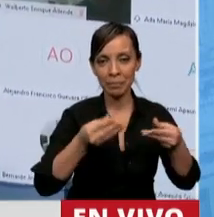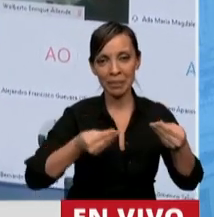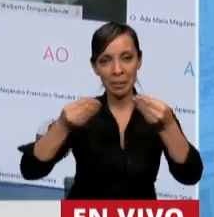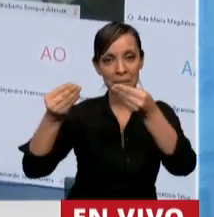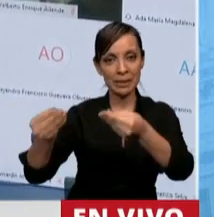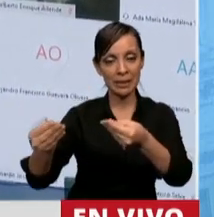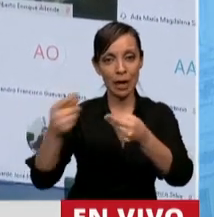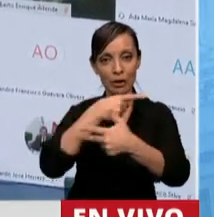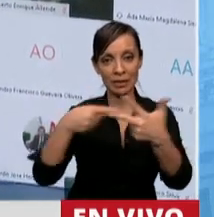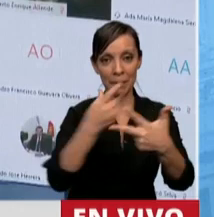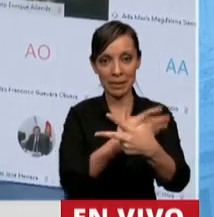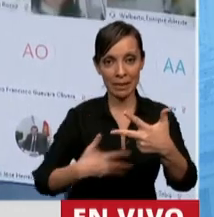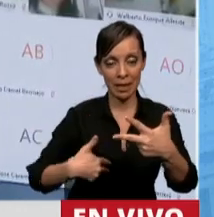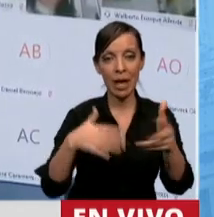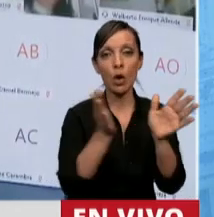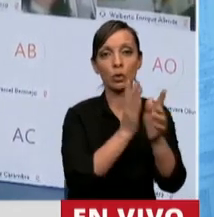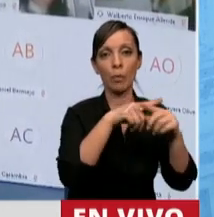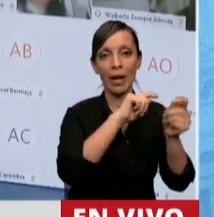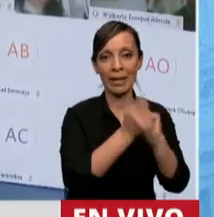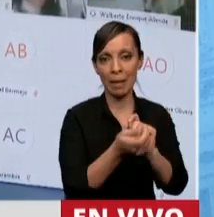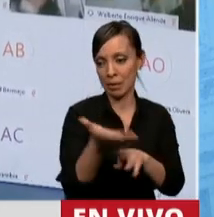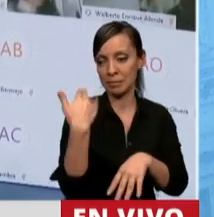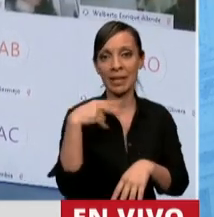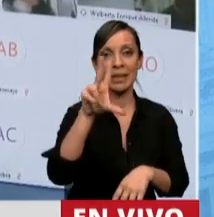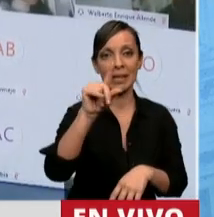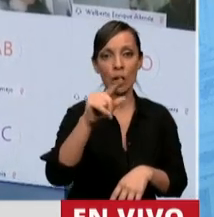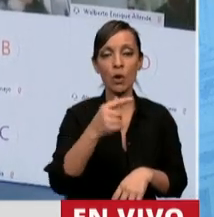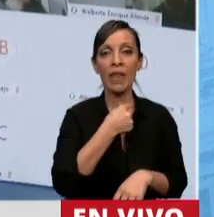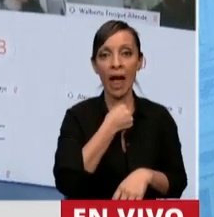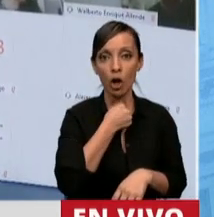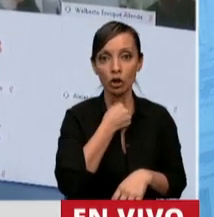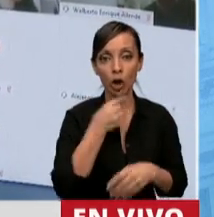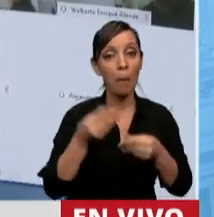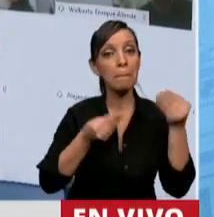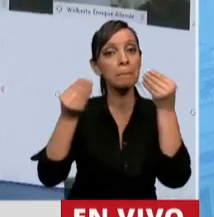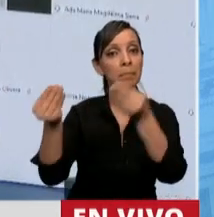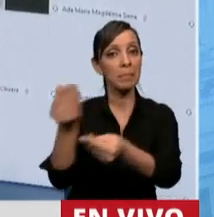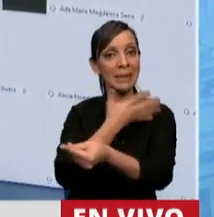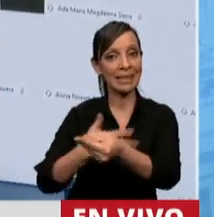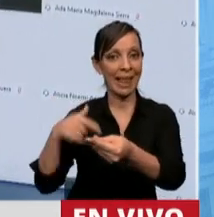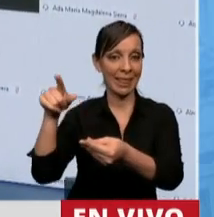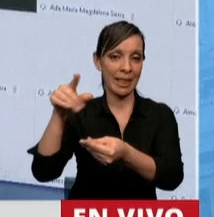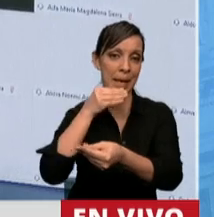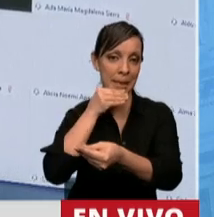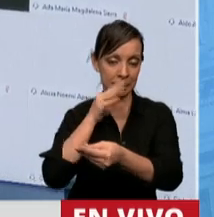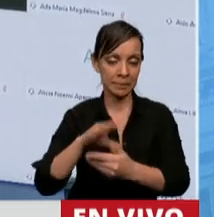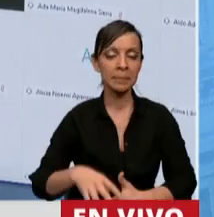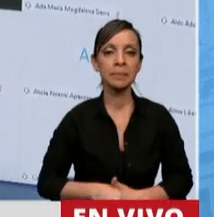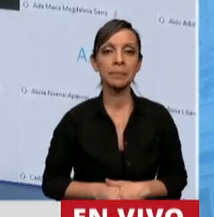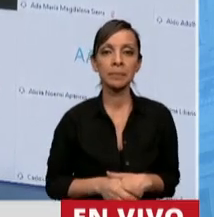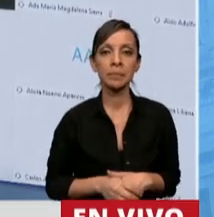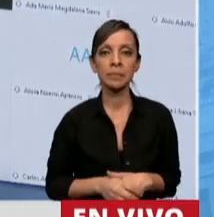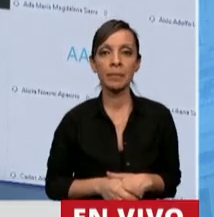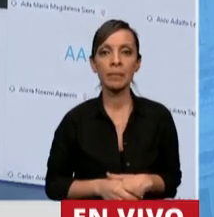los tres bloques de Juntos para el Cambio el pasado 31 de agosto al presidente de la Cámara de Diputados,